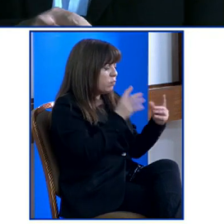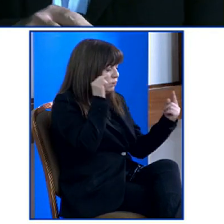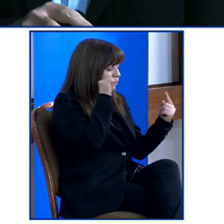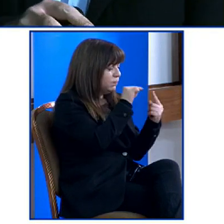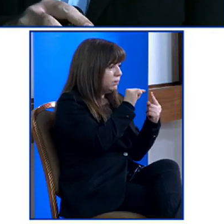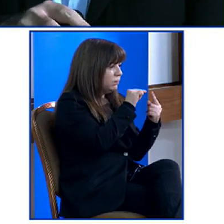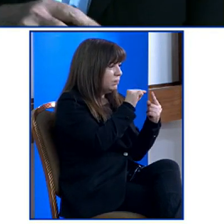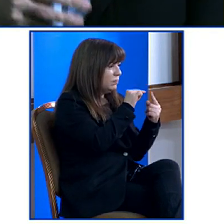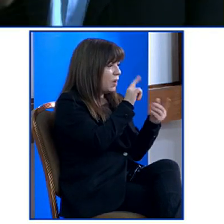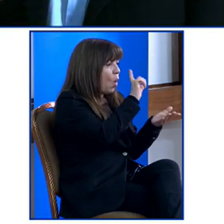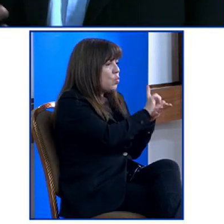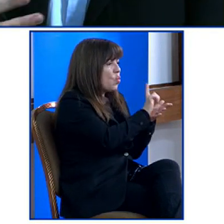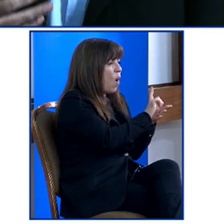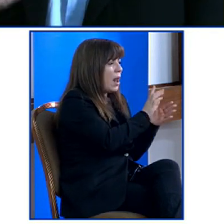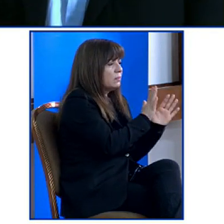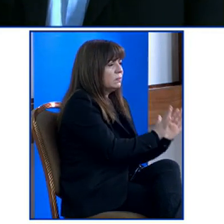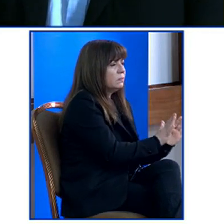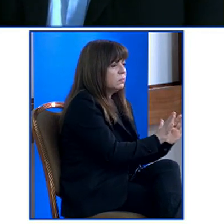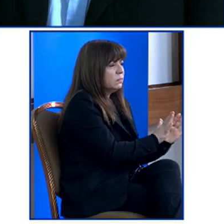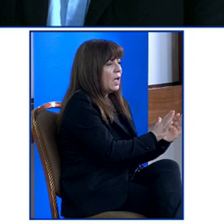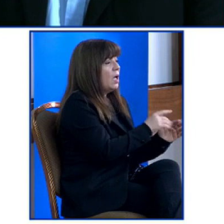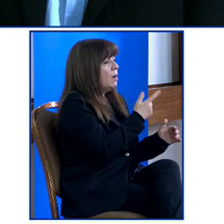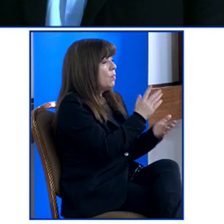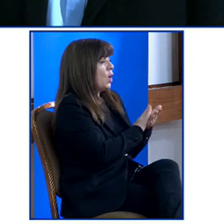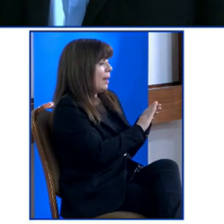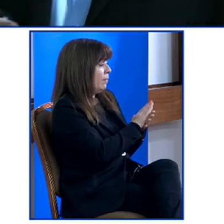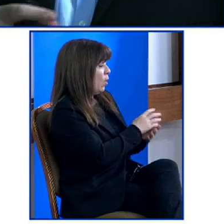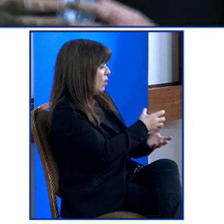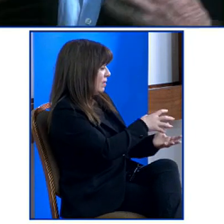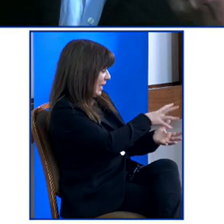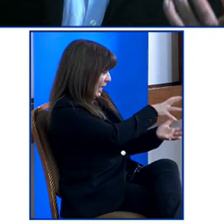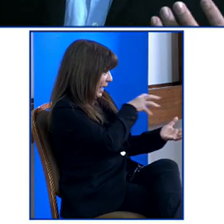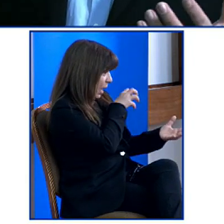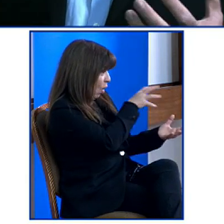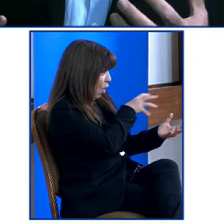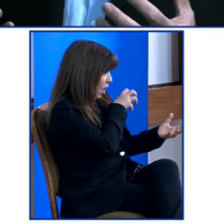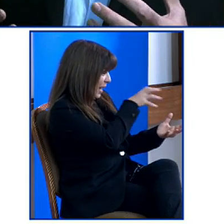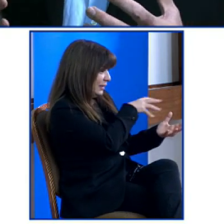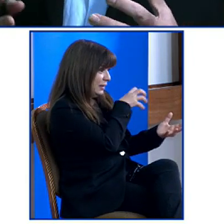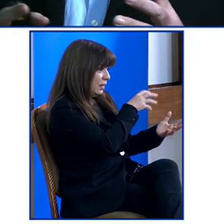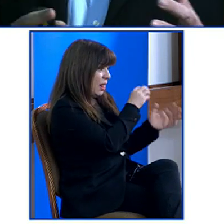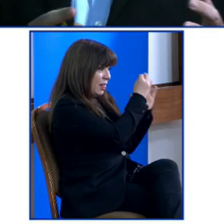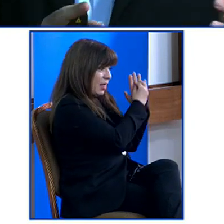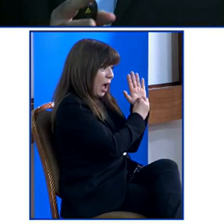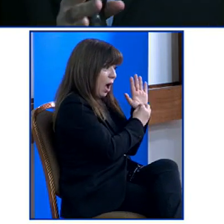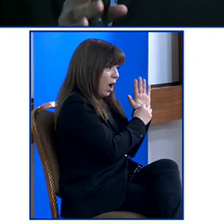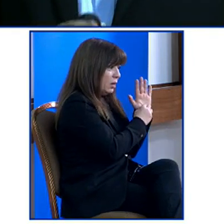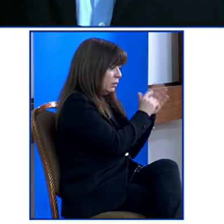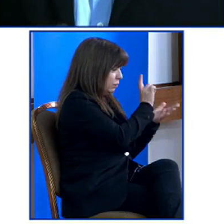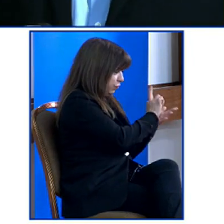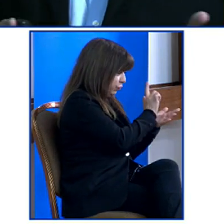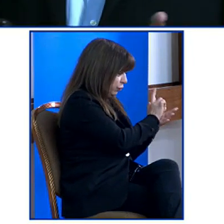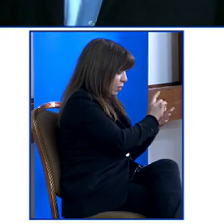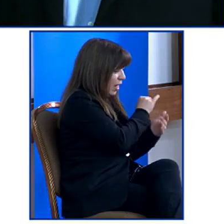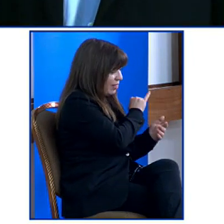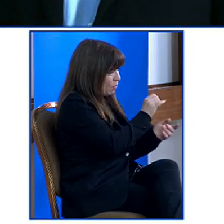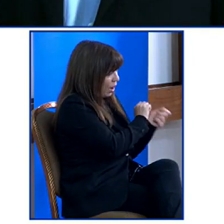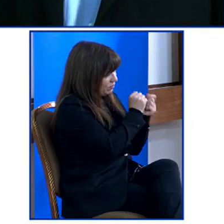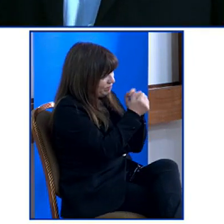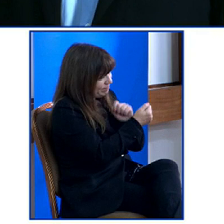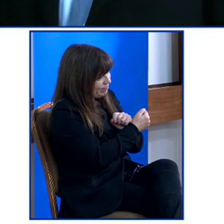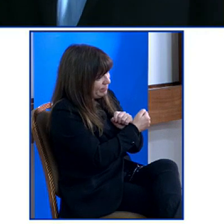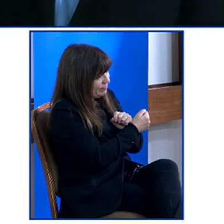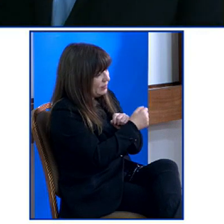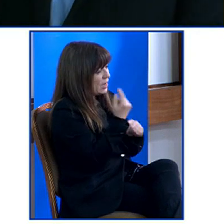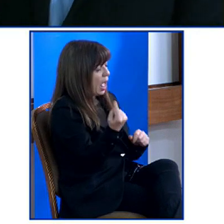local. Se recogen datos a nivel local para luego combinarlos y generar evidencia a nivel nacional,